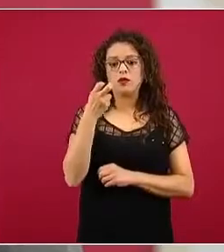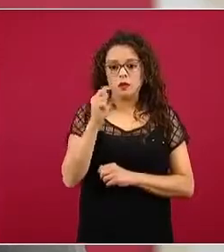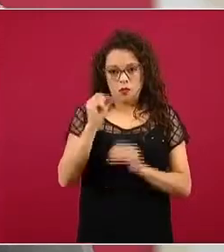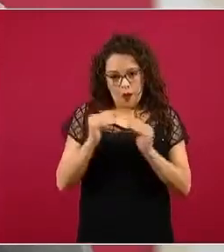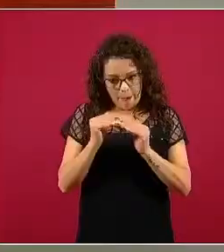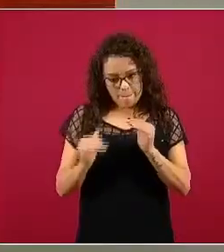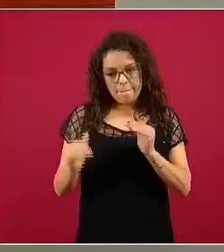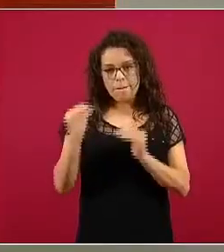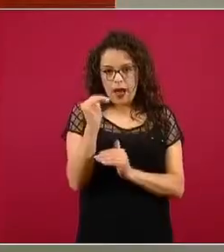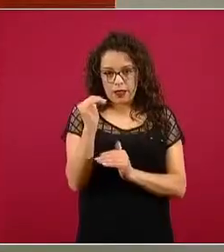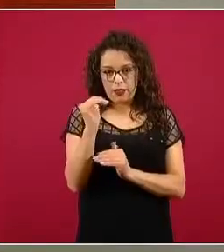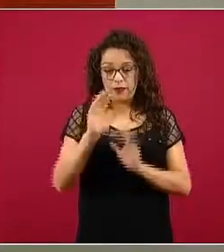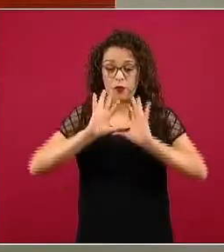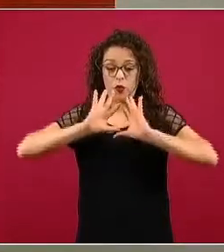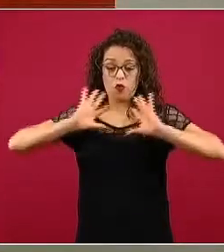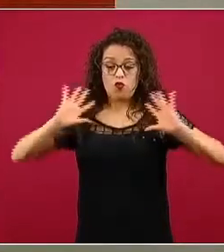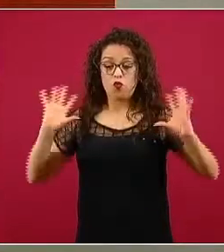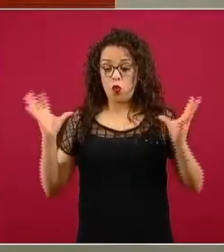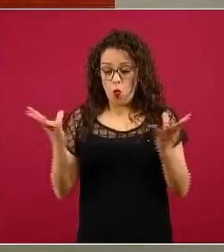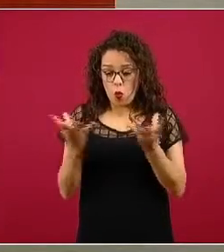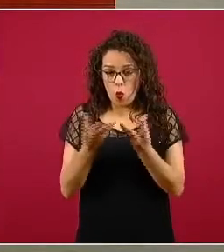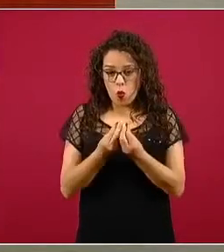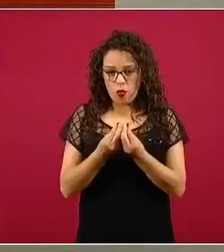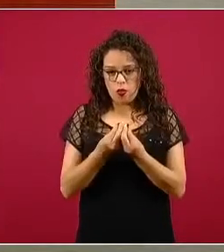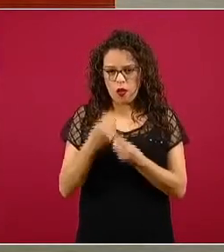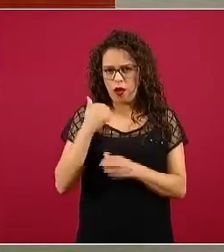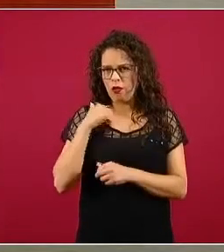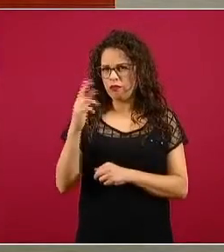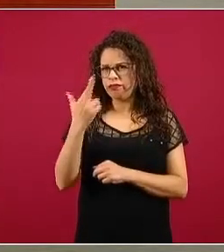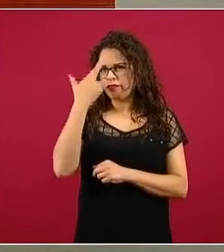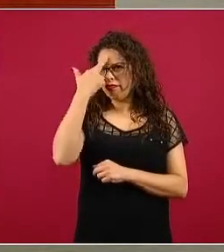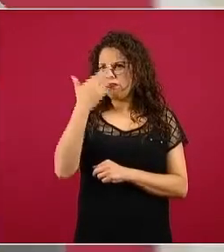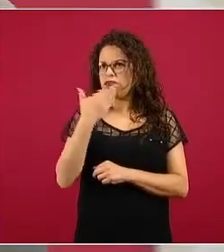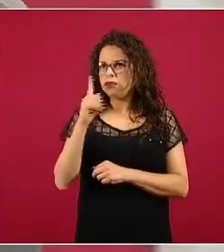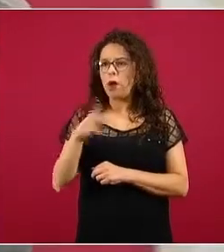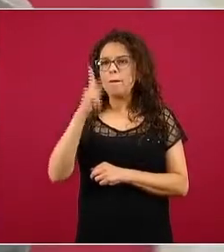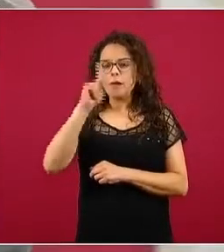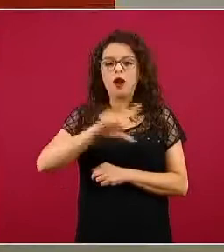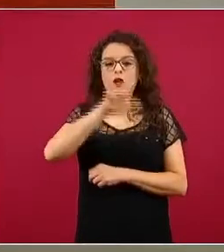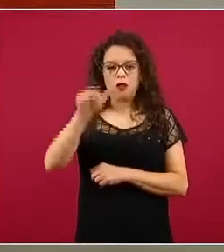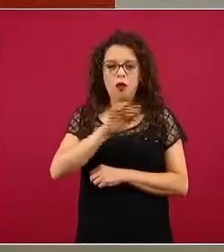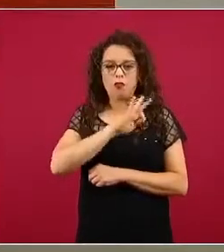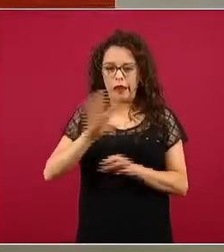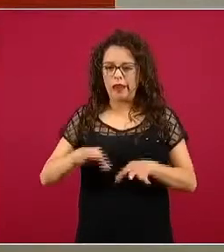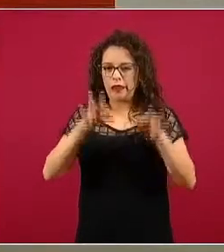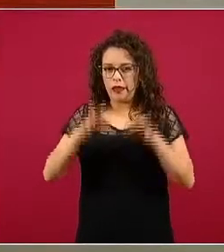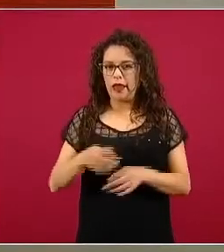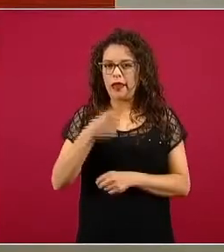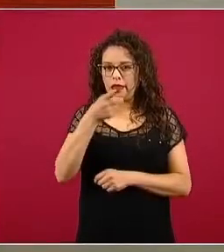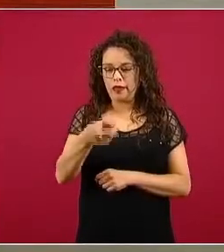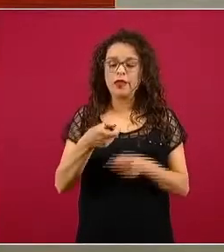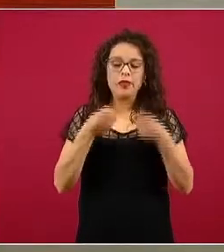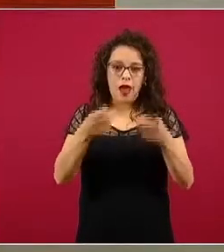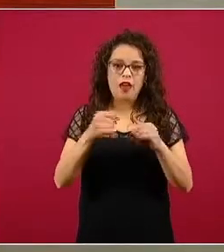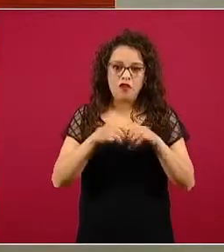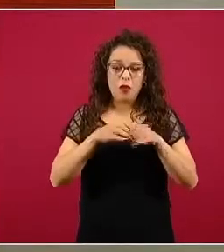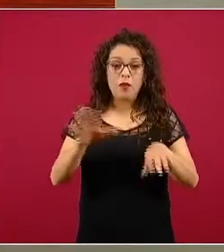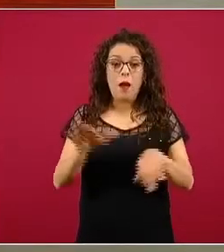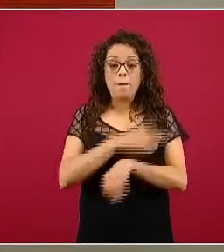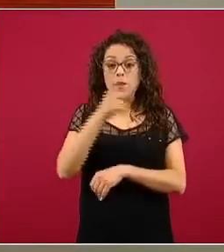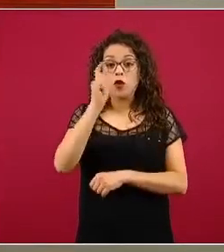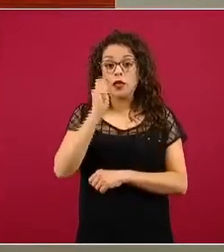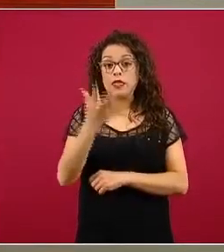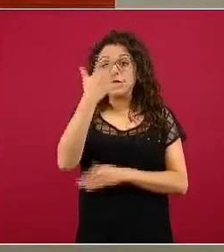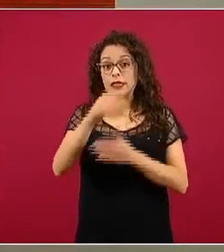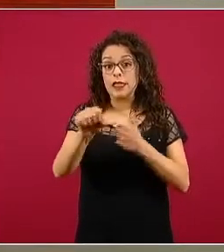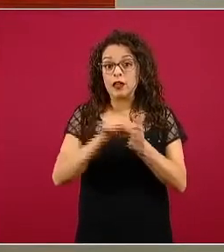alto. La suma total, si ahorita recuerdo bien, pero te podemos confirmar, porque originalmente se planeó para 5 meses, se extendieron